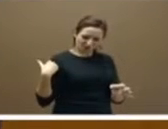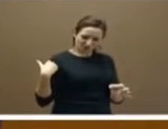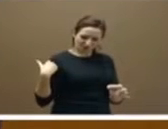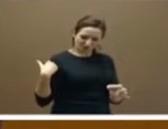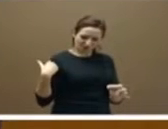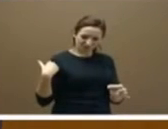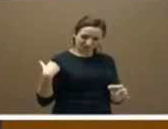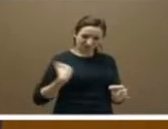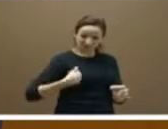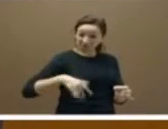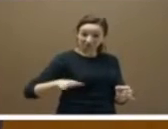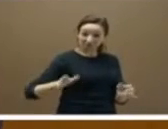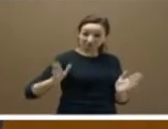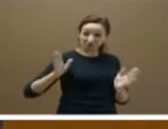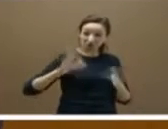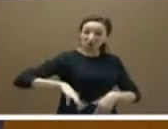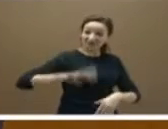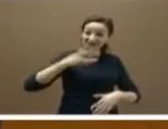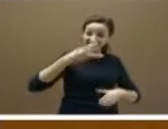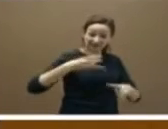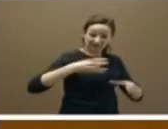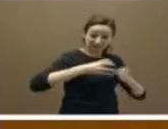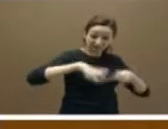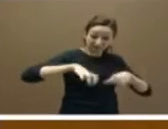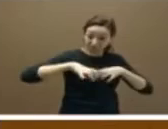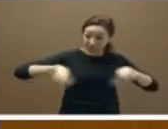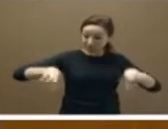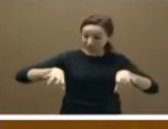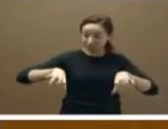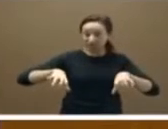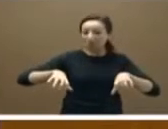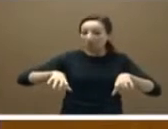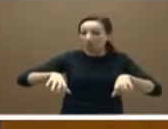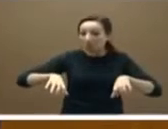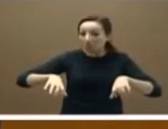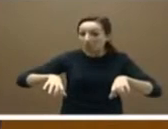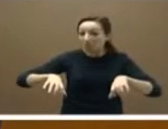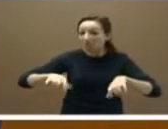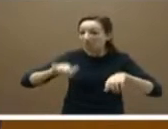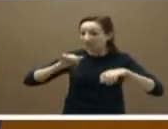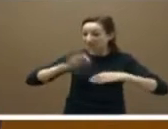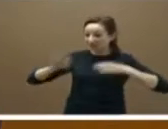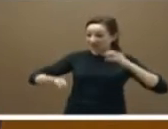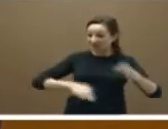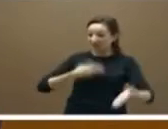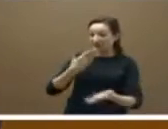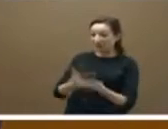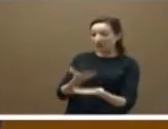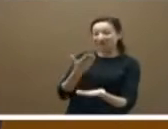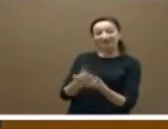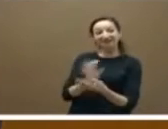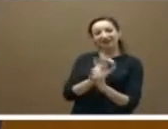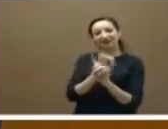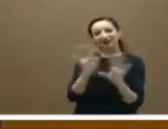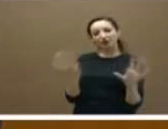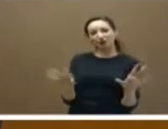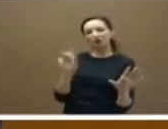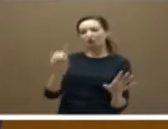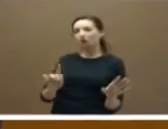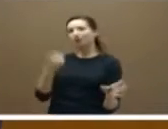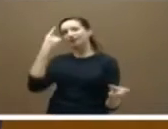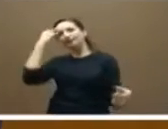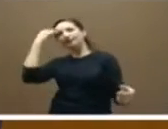que no había tal tripartito y en este nos demuestran claramente cuál es su